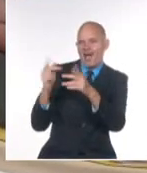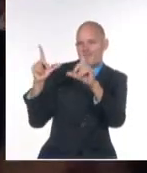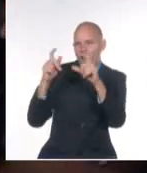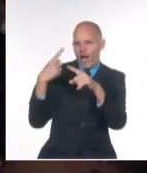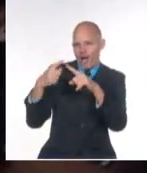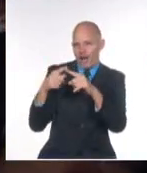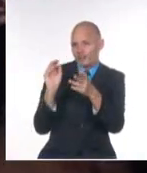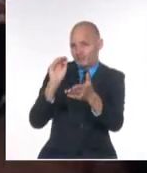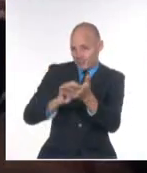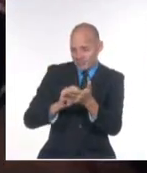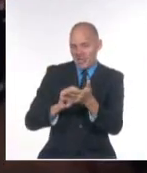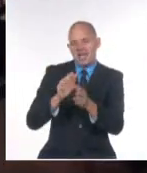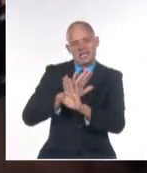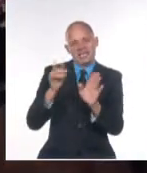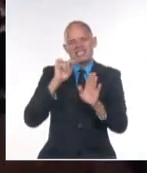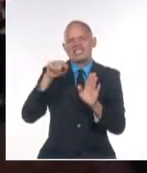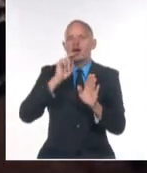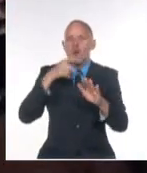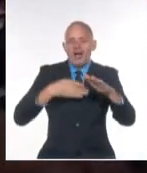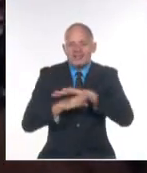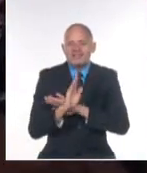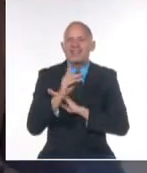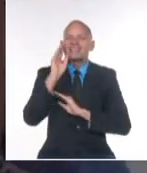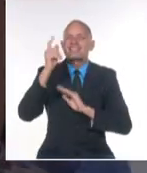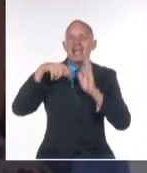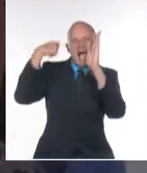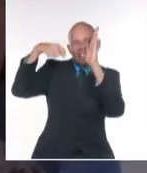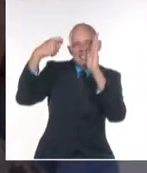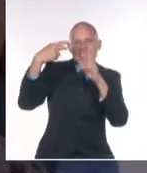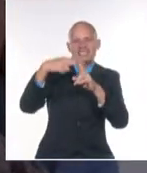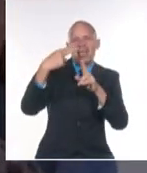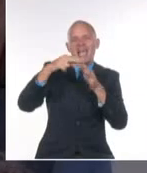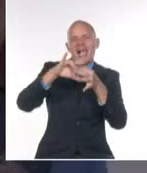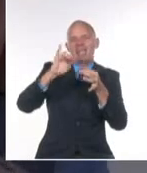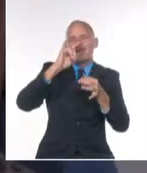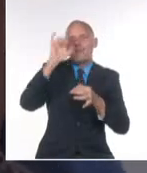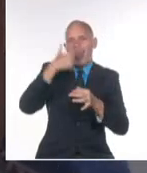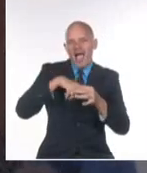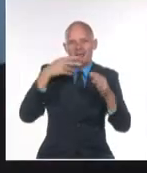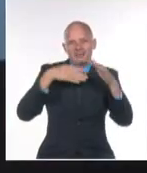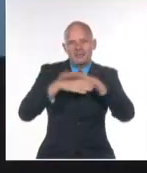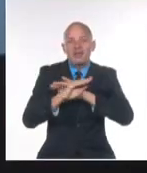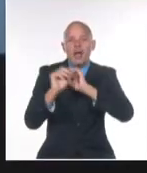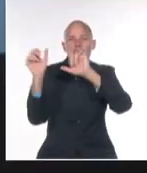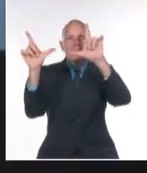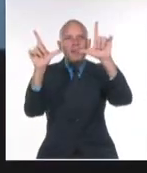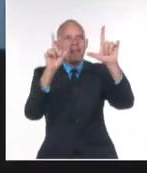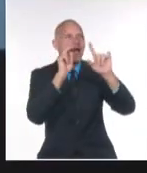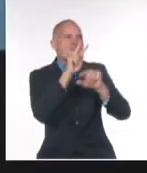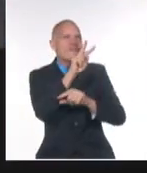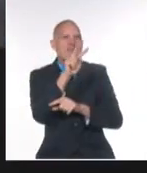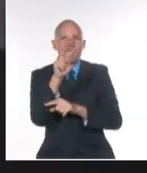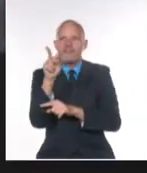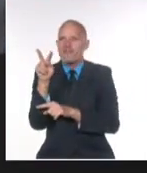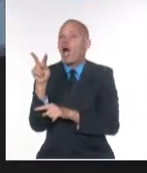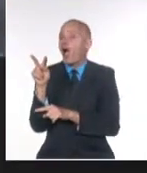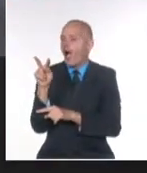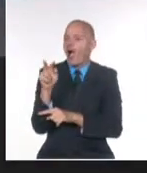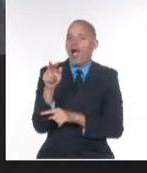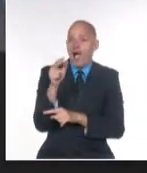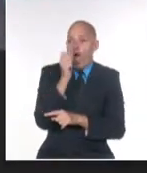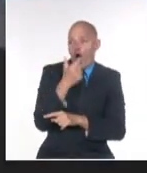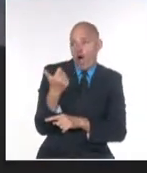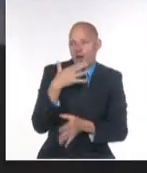13 se muestra en el lobby del Cine Jiba en el contexto del festival, refirió a las particularidades del diseño del cartel